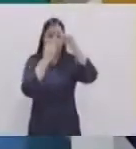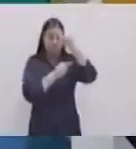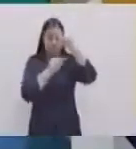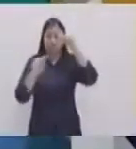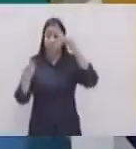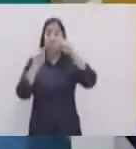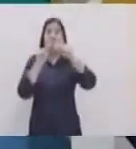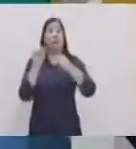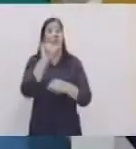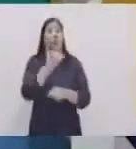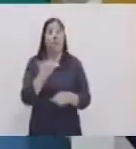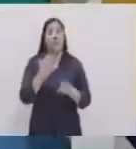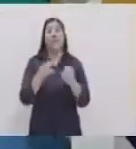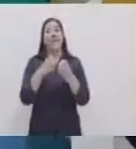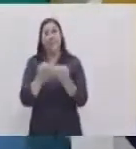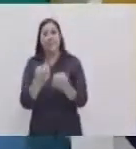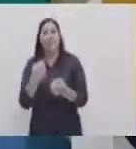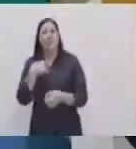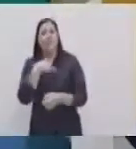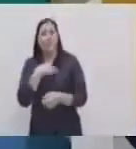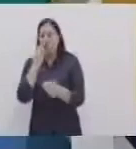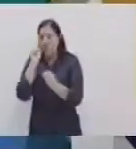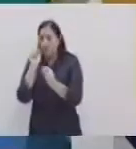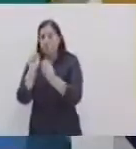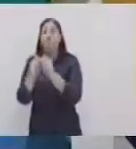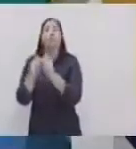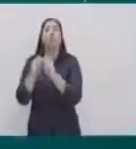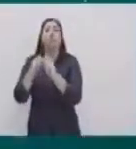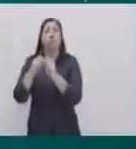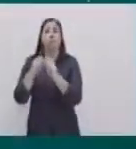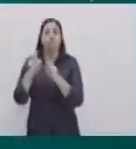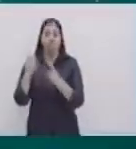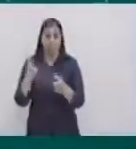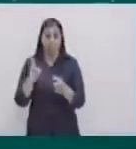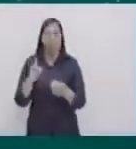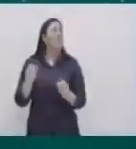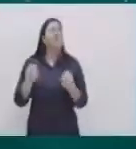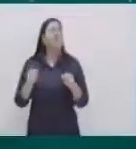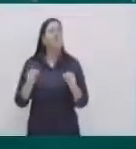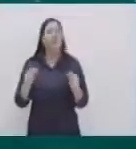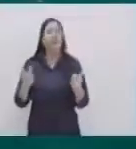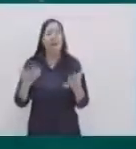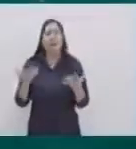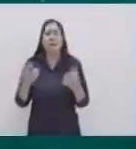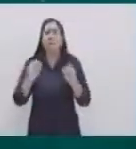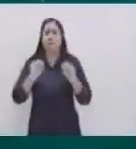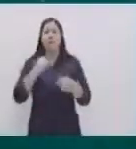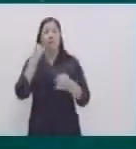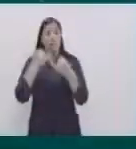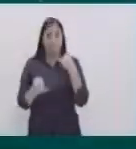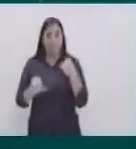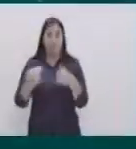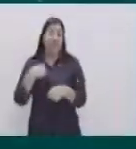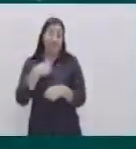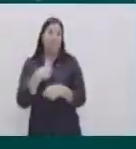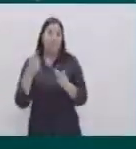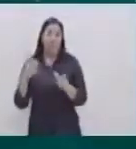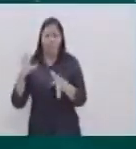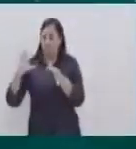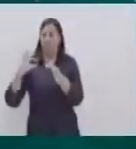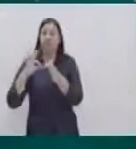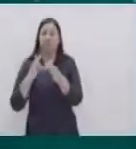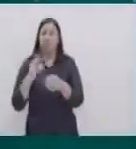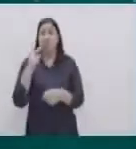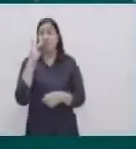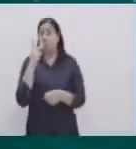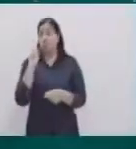Por lo tanto, vamos a dibujar el punto de intersección de nuestros dos arcos. ¿Qué vamos a hacer para finalizar? Vamos a